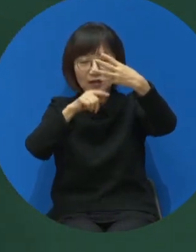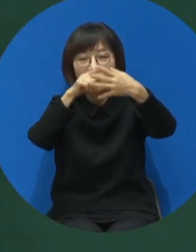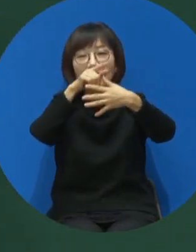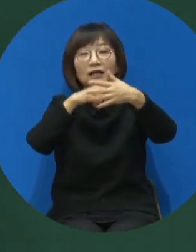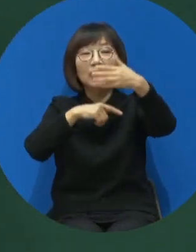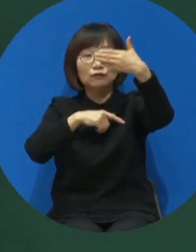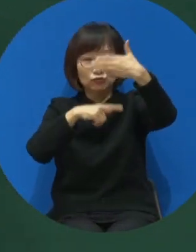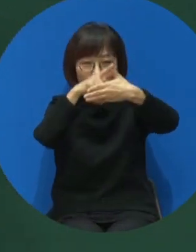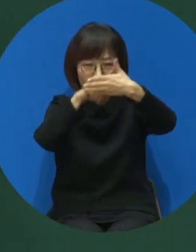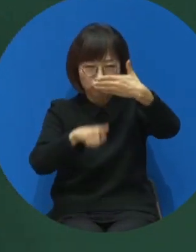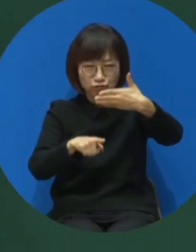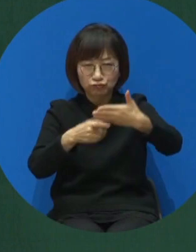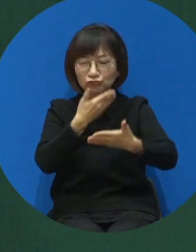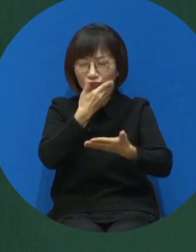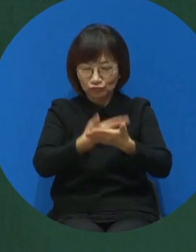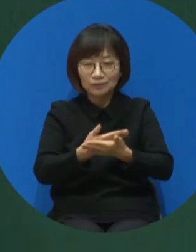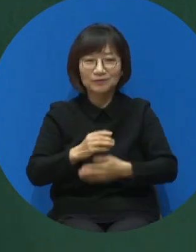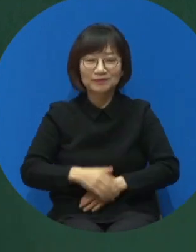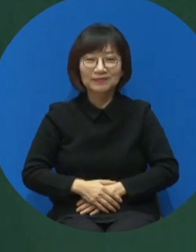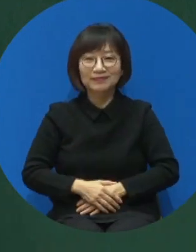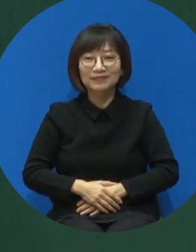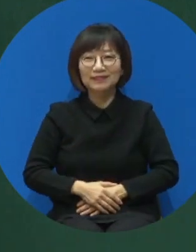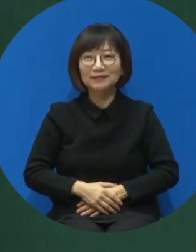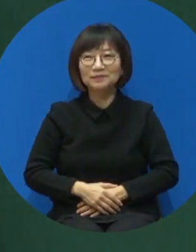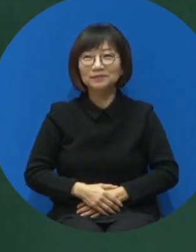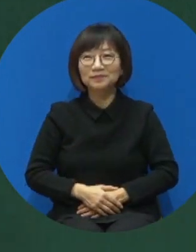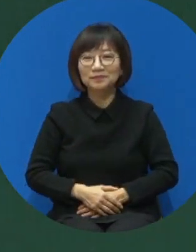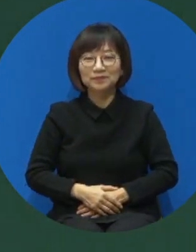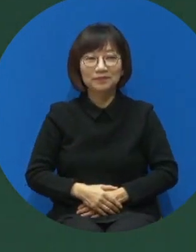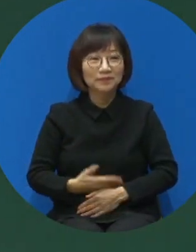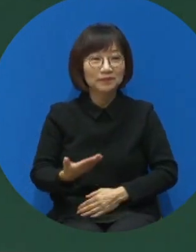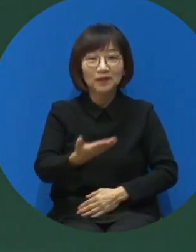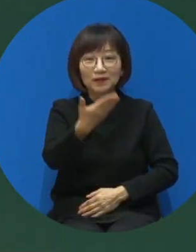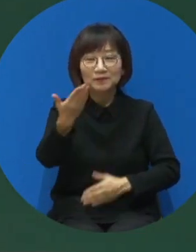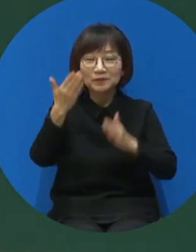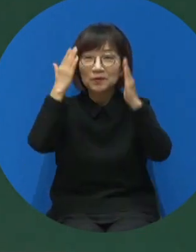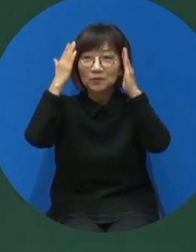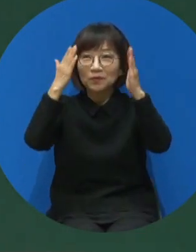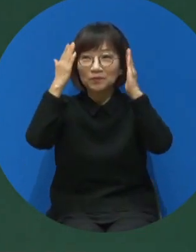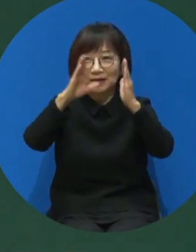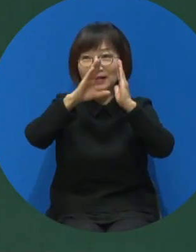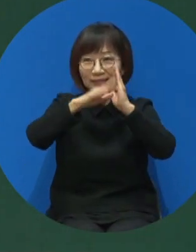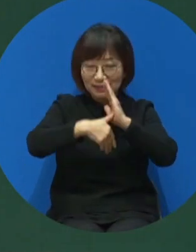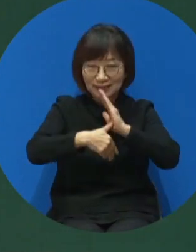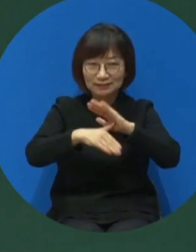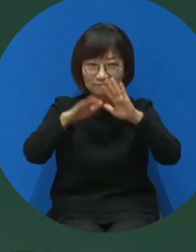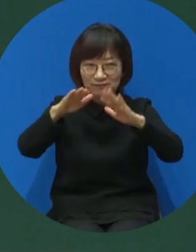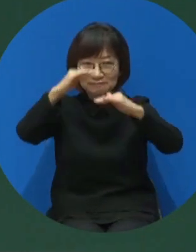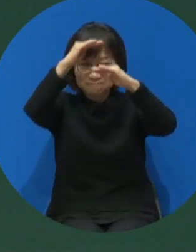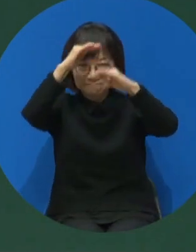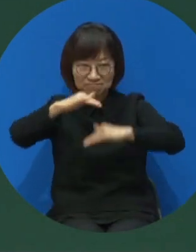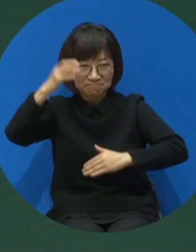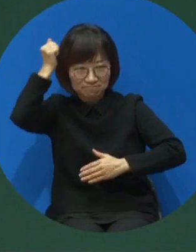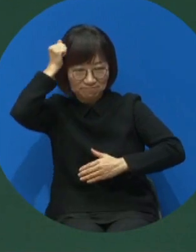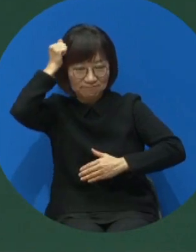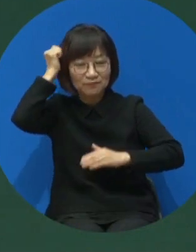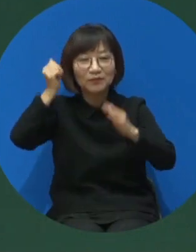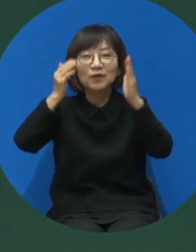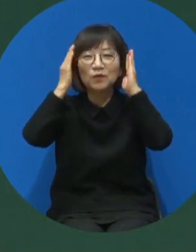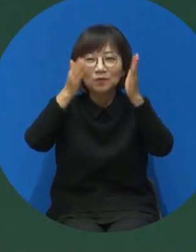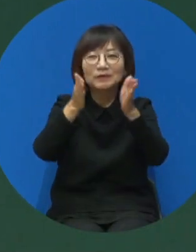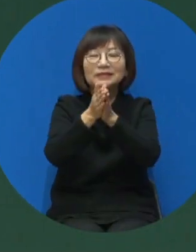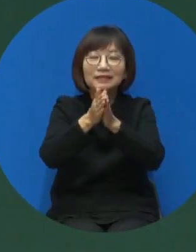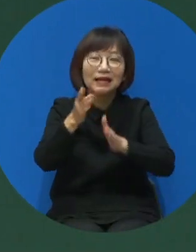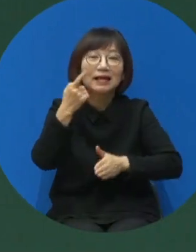que tiene que conocerlo con wood o sí y ahora es necesario ser incluso los estudios tienen que comenzar los dentro de esto lo único